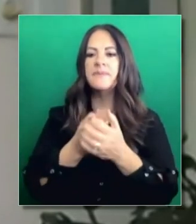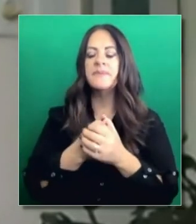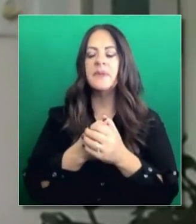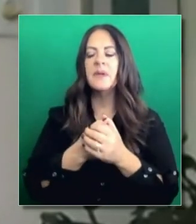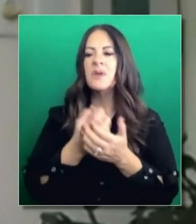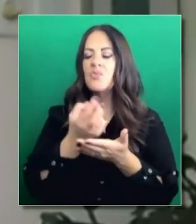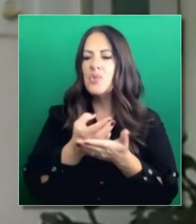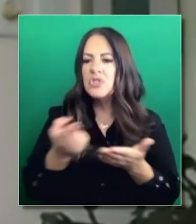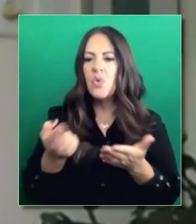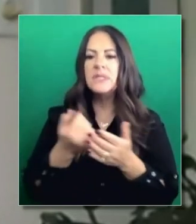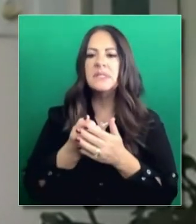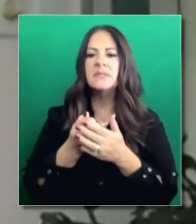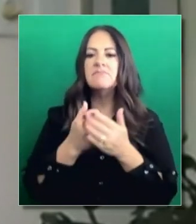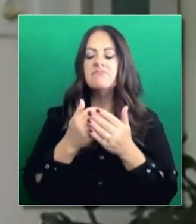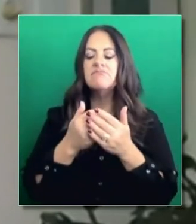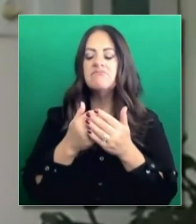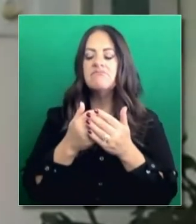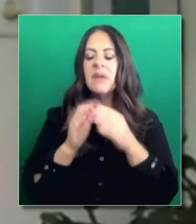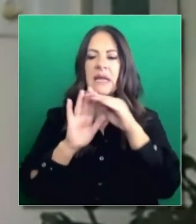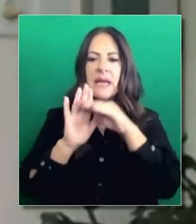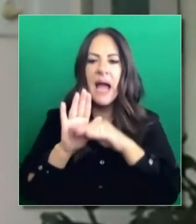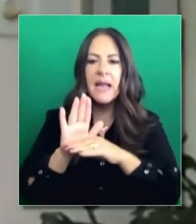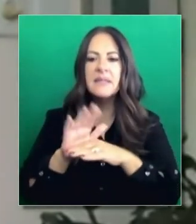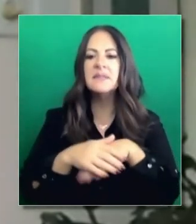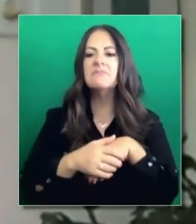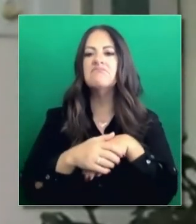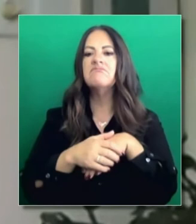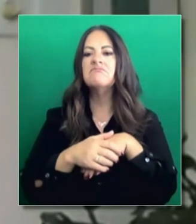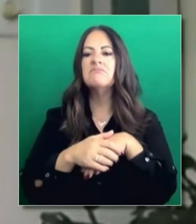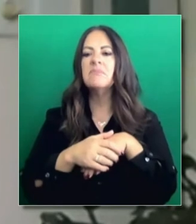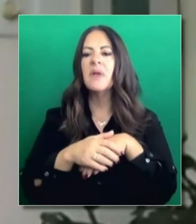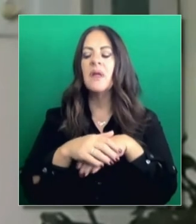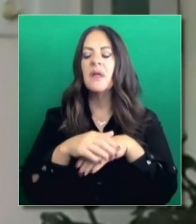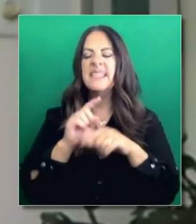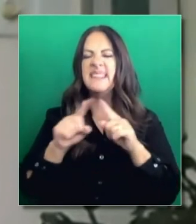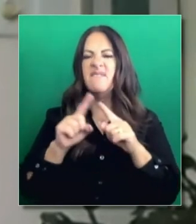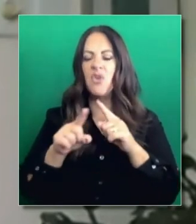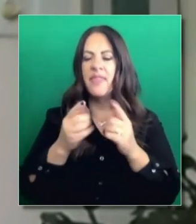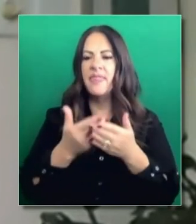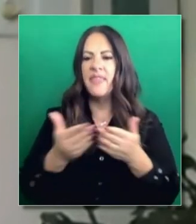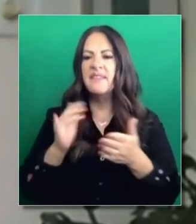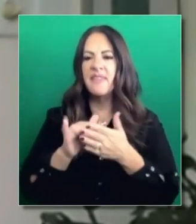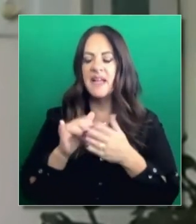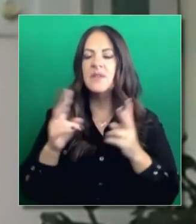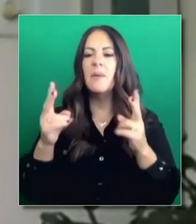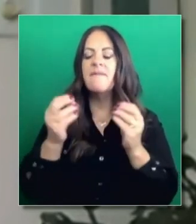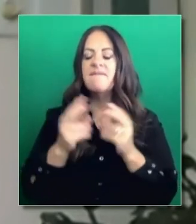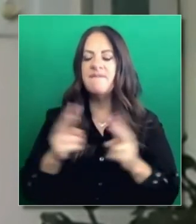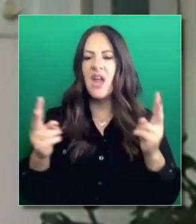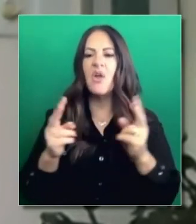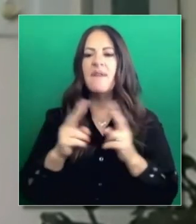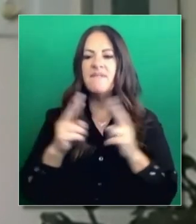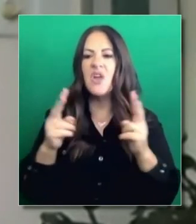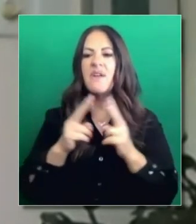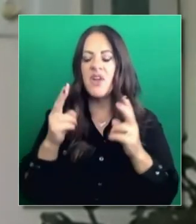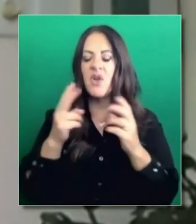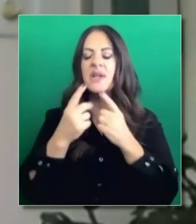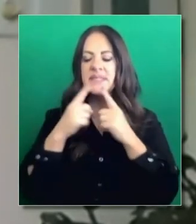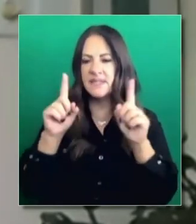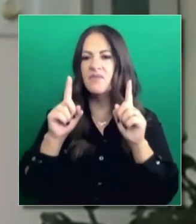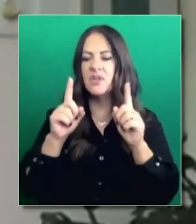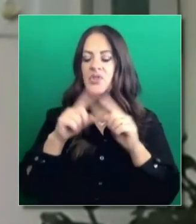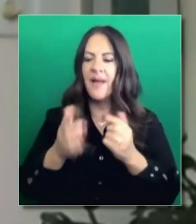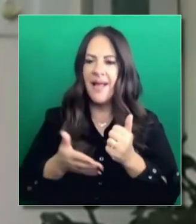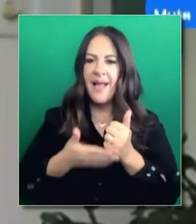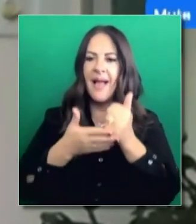proporcionando apoyo, asistencia, guías, para poder utilizar las estrategias más eficaces, de tal modo